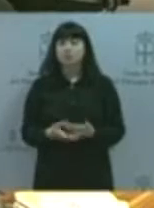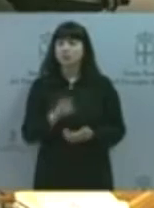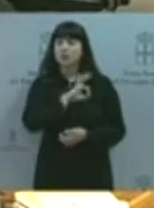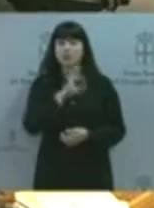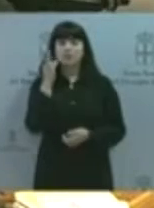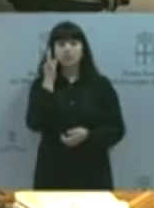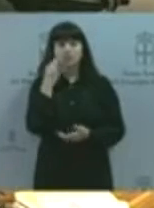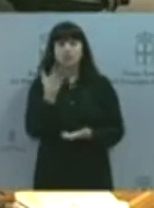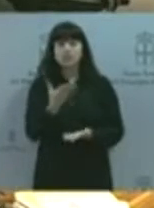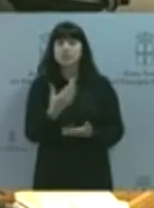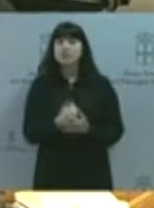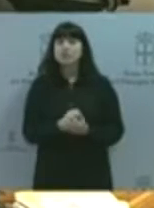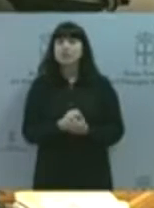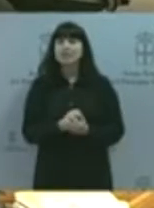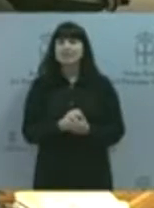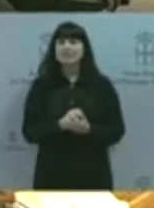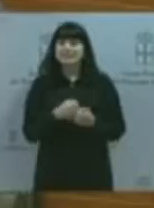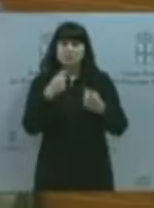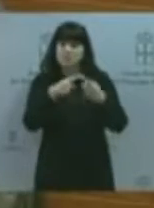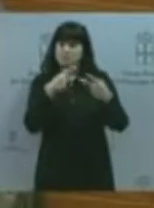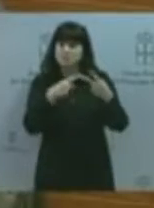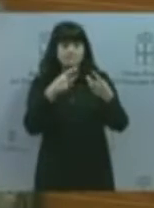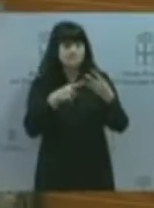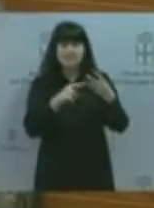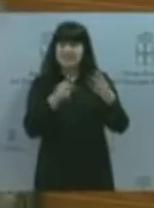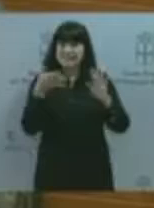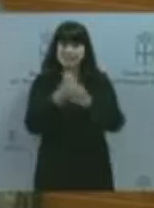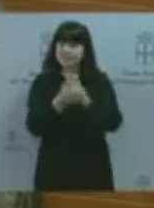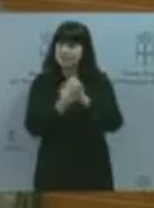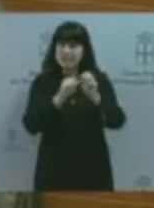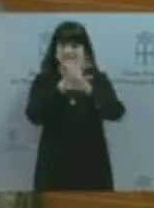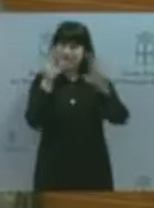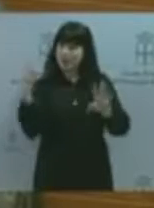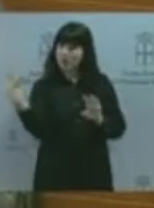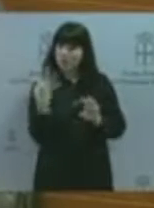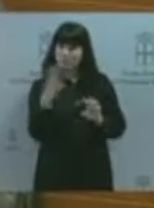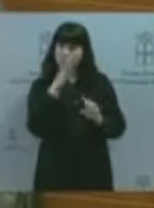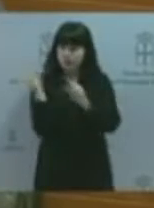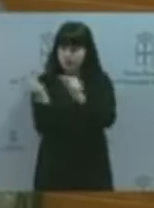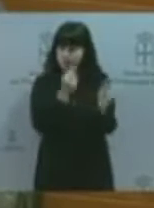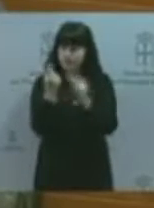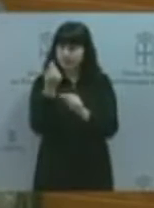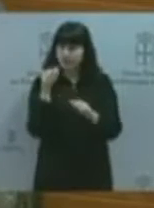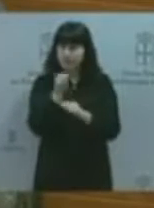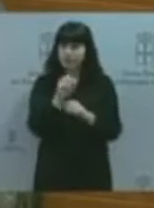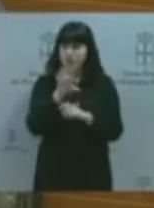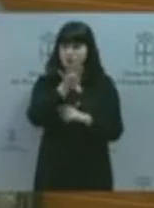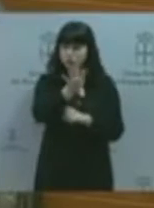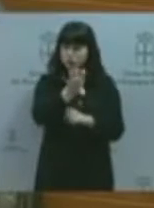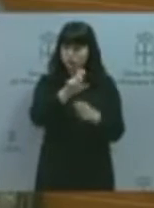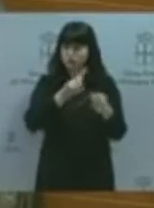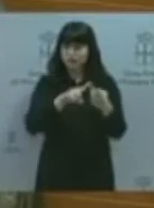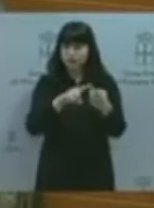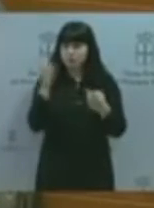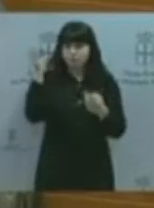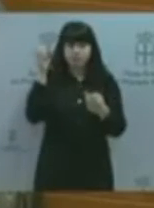parecen necesarias en este debate tan importante de la financiación autonómica. La primera, no hay posición oficial del Gobierno de España. De hecho, el